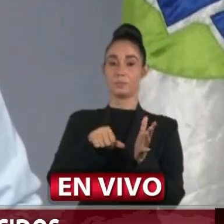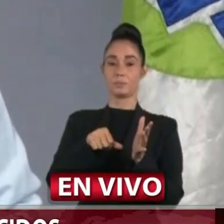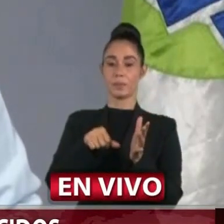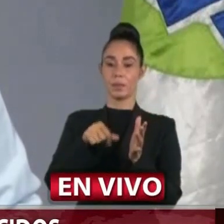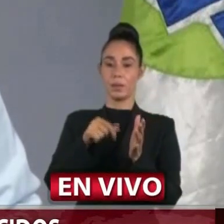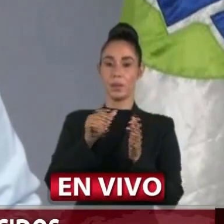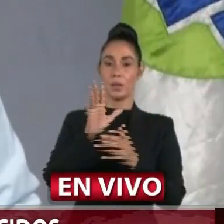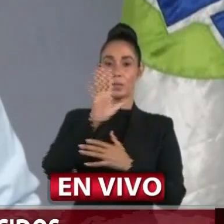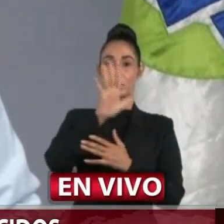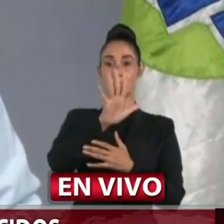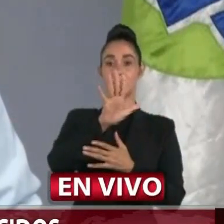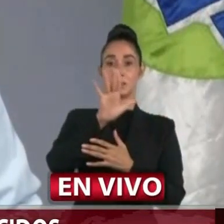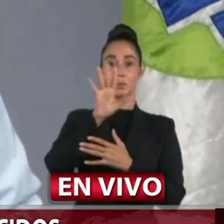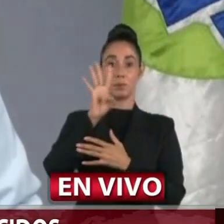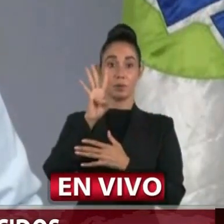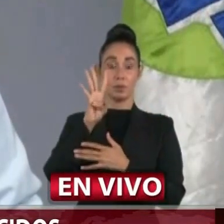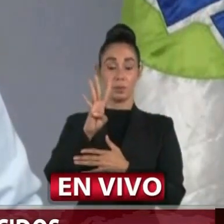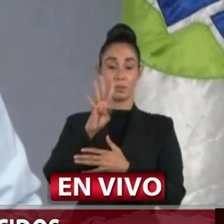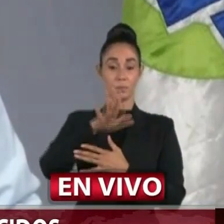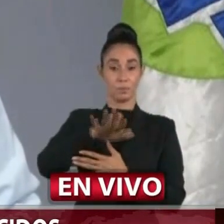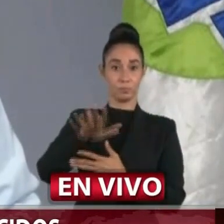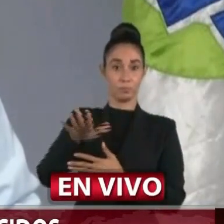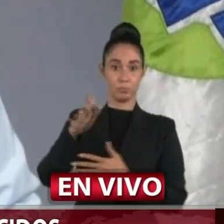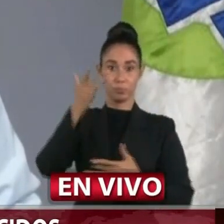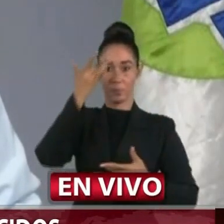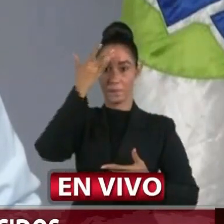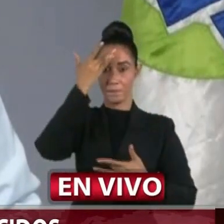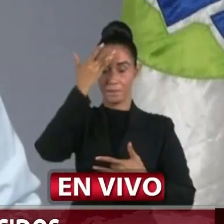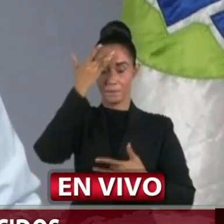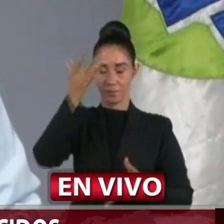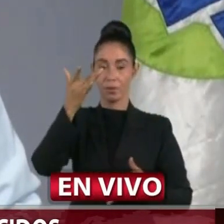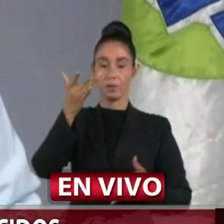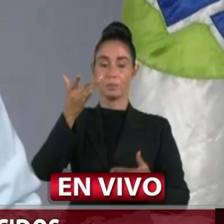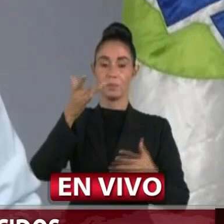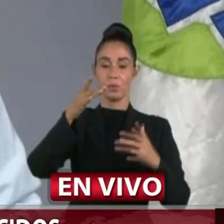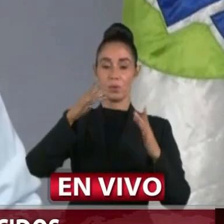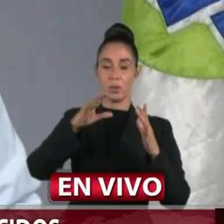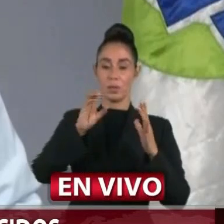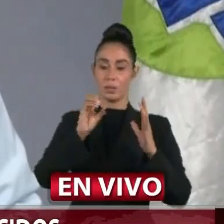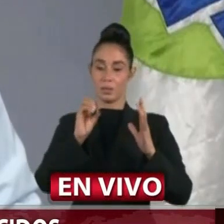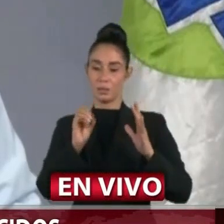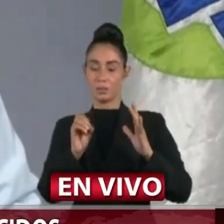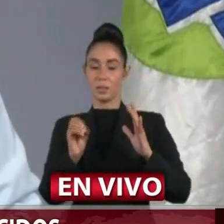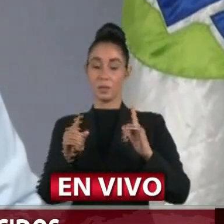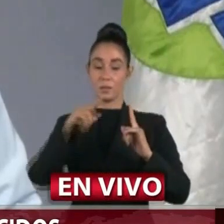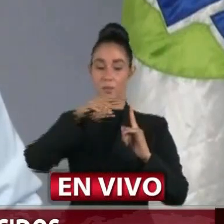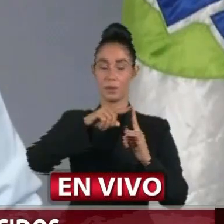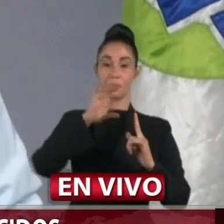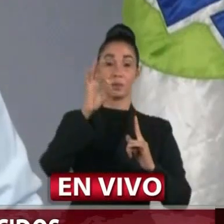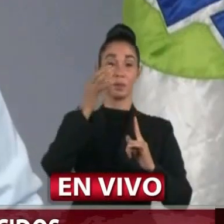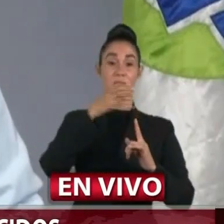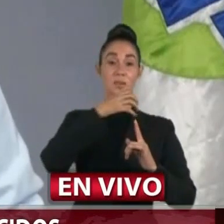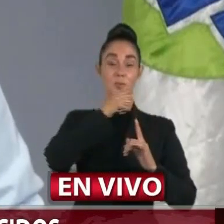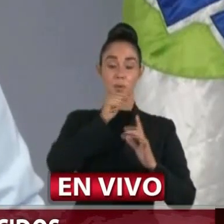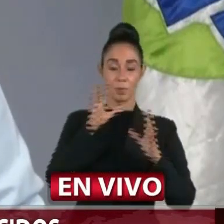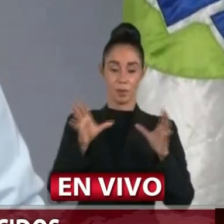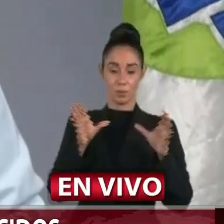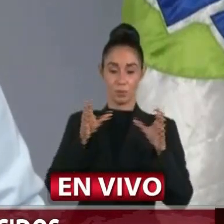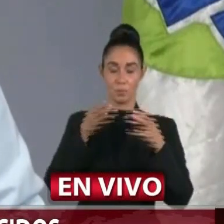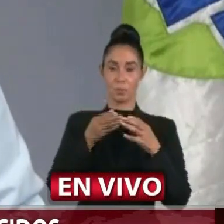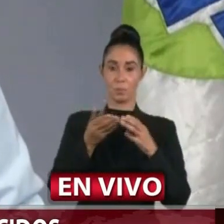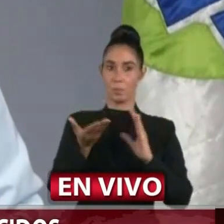que registró 54 casos en menores de 0 a 19 años, no